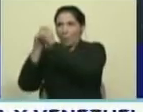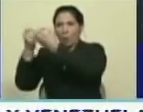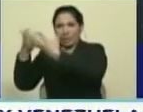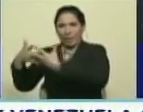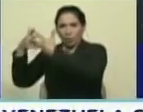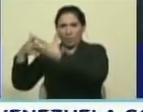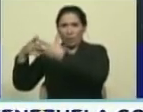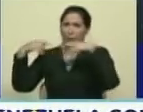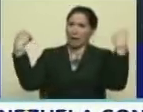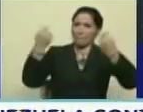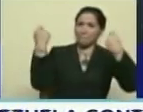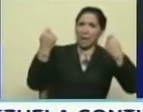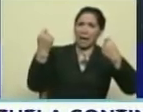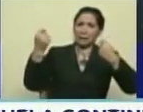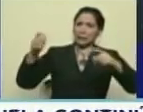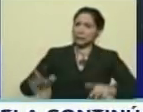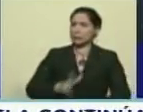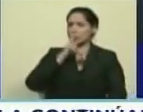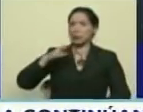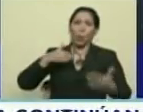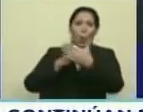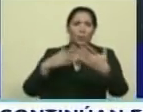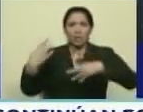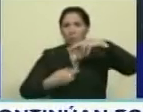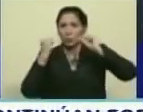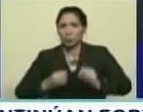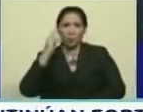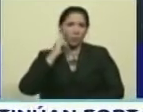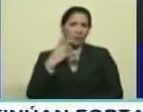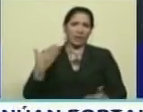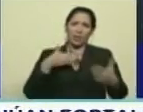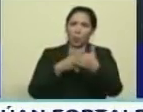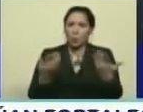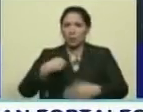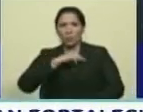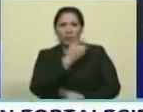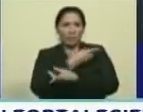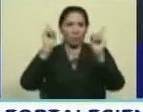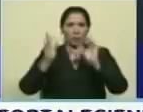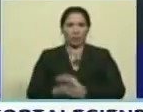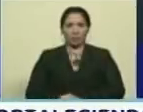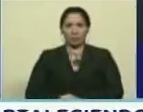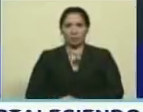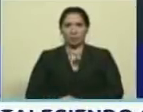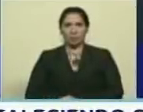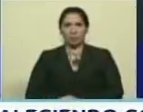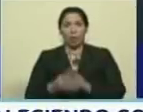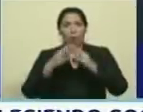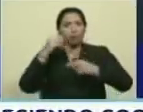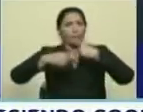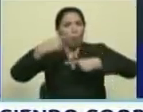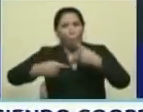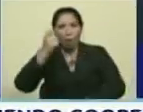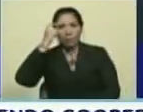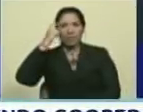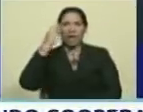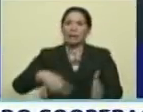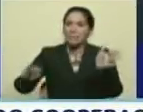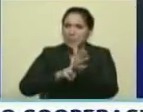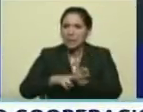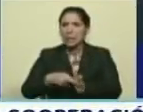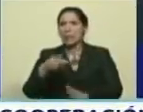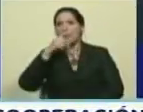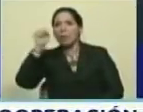brutal contra la revolución bolivariana, contra nuestra democracia. Todos los días se repite, Maduro dictador,